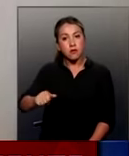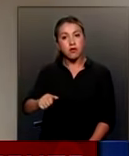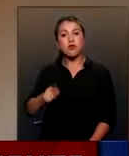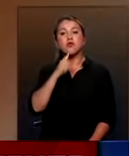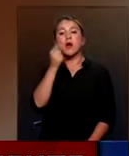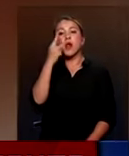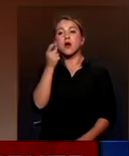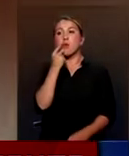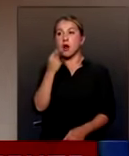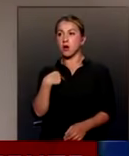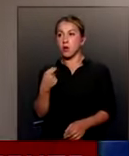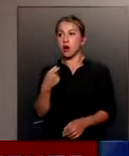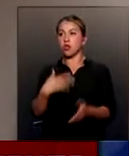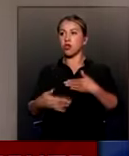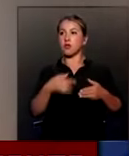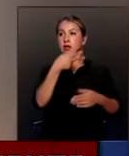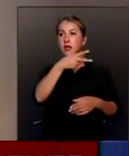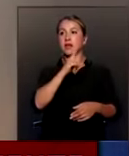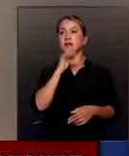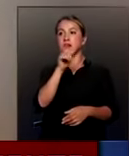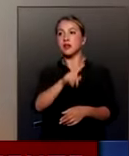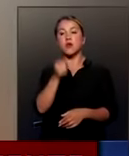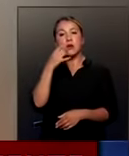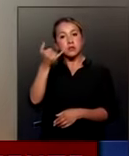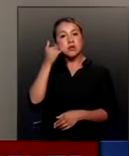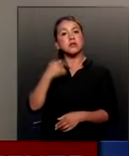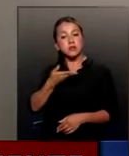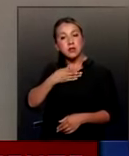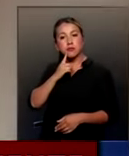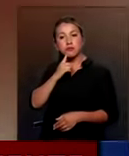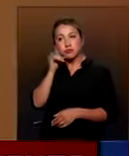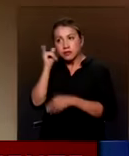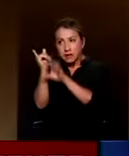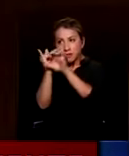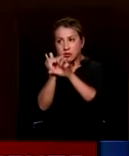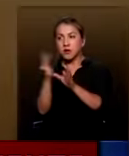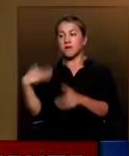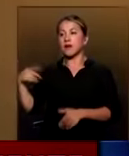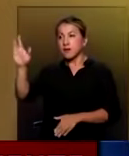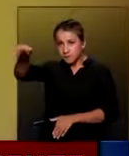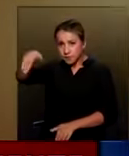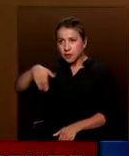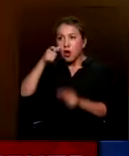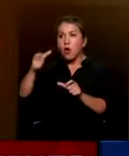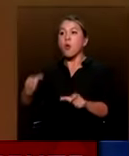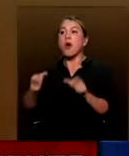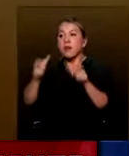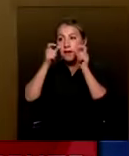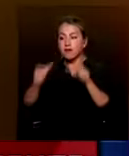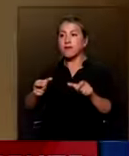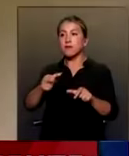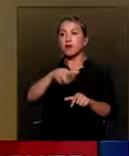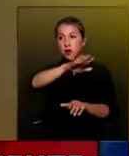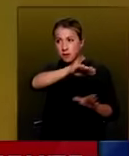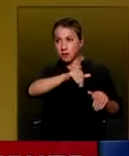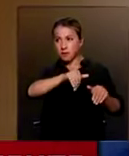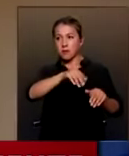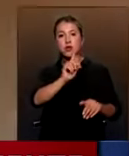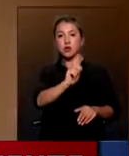naranjo. ¿Qué allá en ITES? ¿Qué celular? Tenemos, tenemos la grabación. Guardia, guardia, agarr sea, ven,